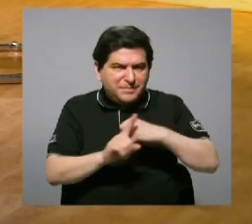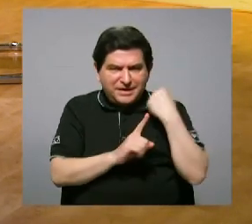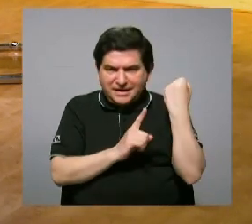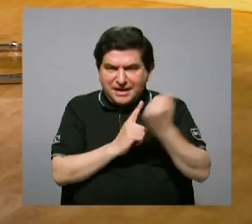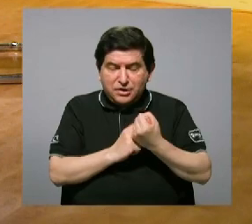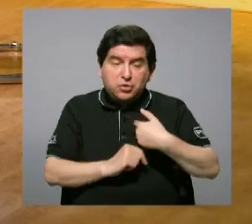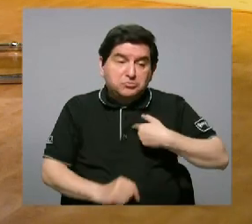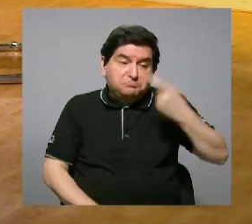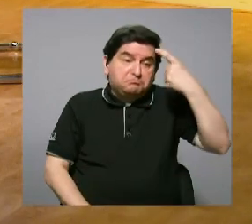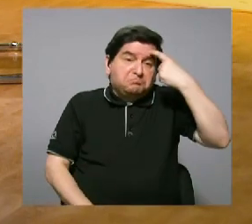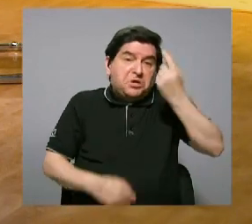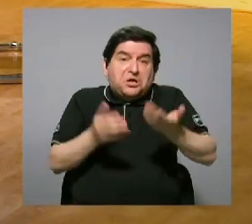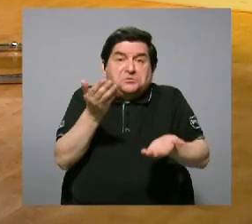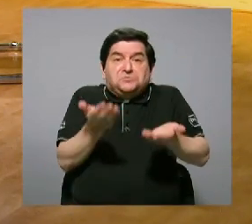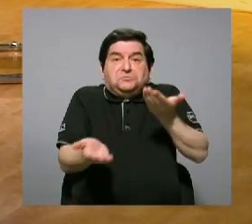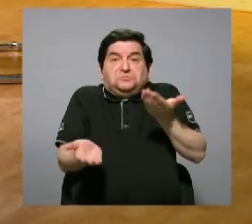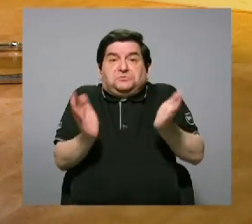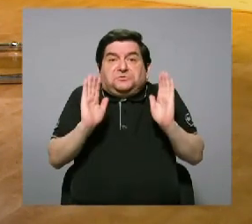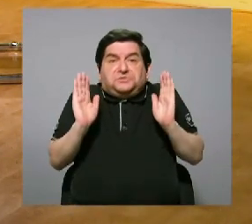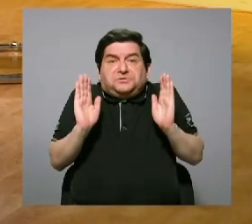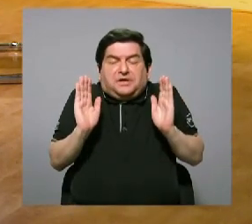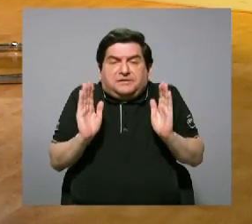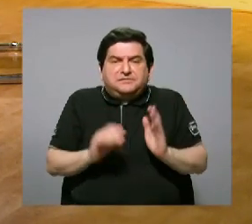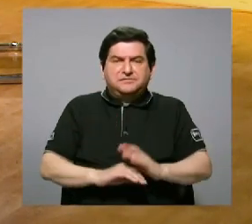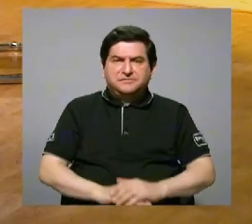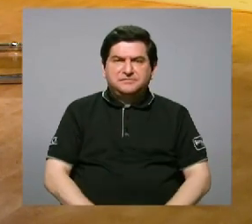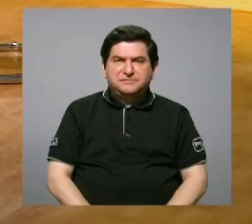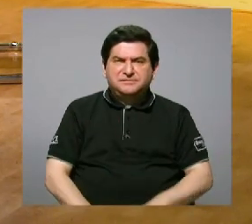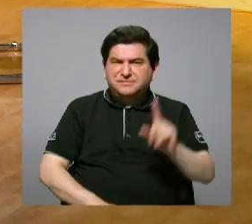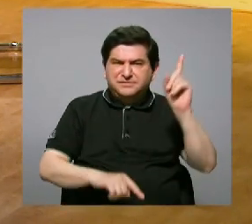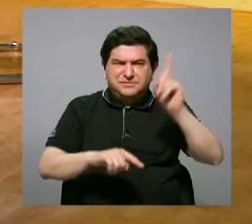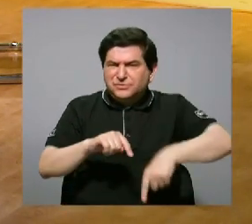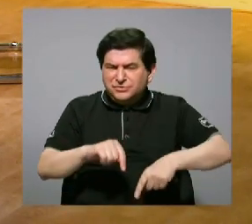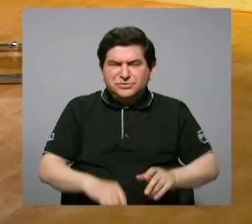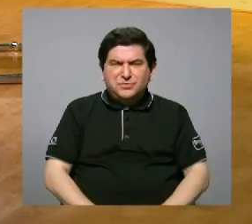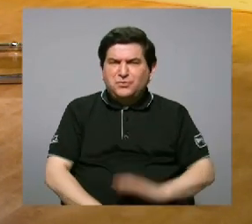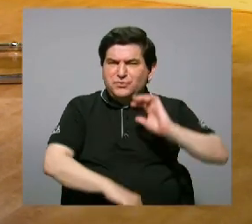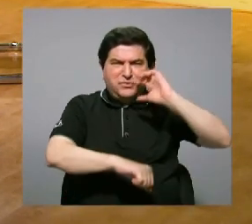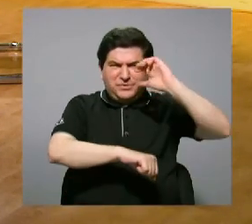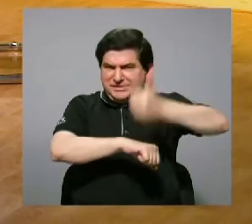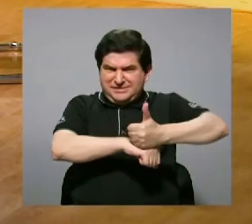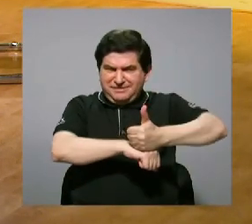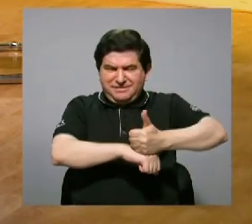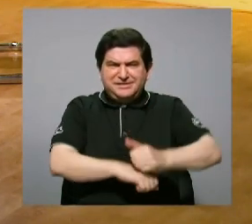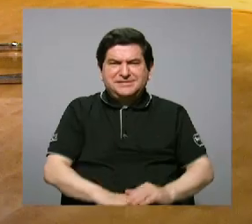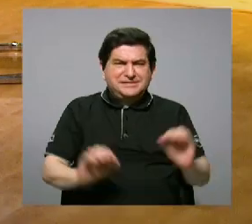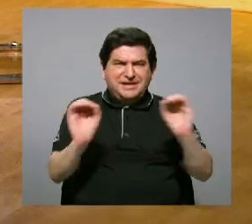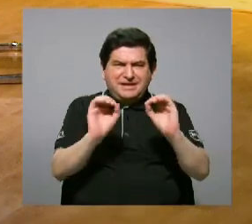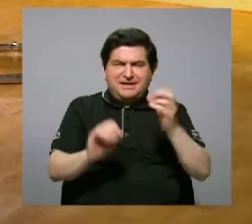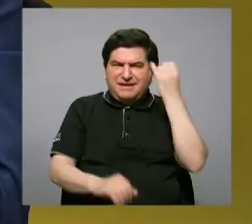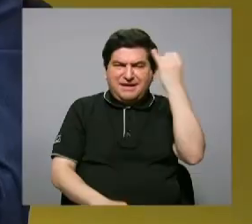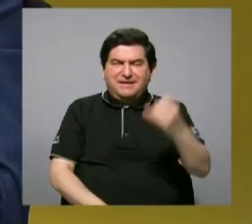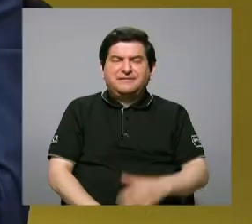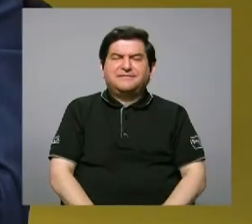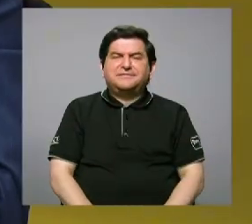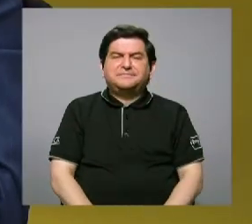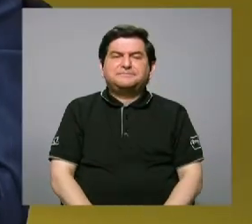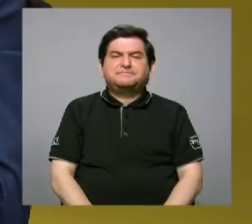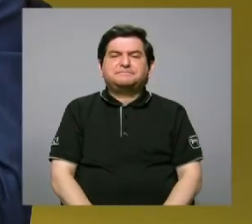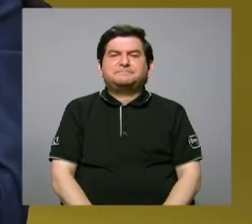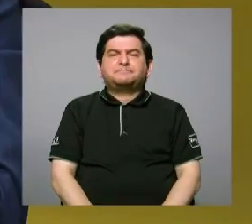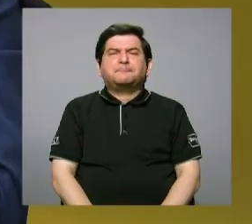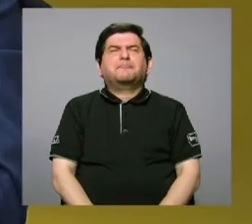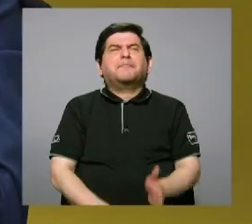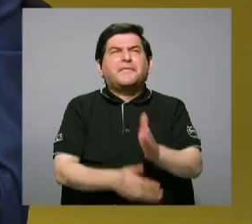me imagino que se contemplara eso, no se puede sacar ninguna conclusión.